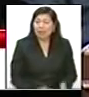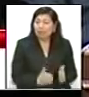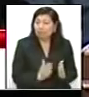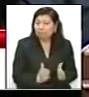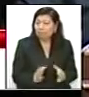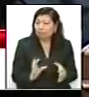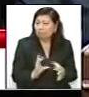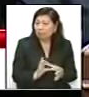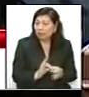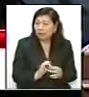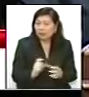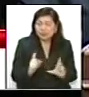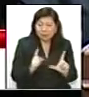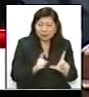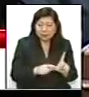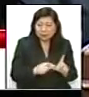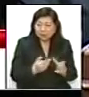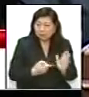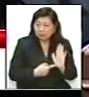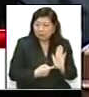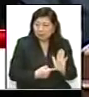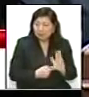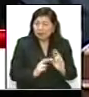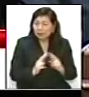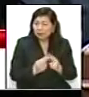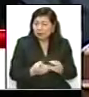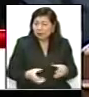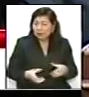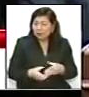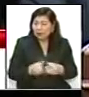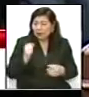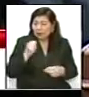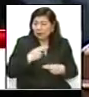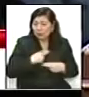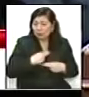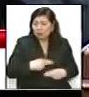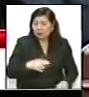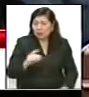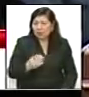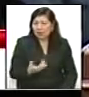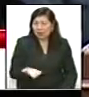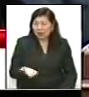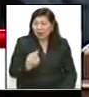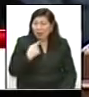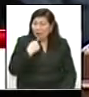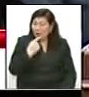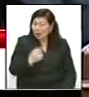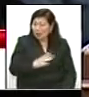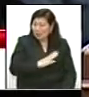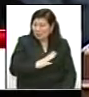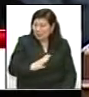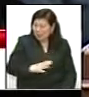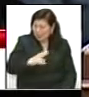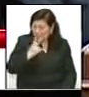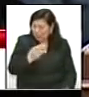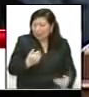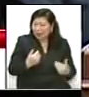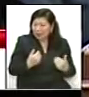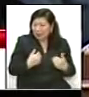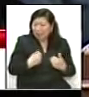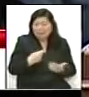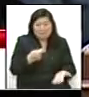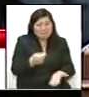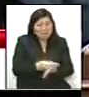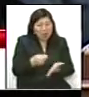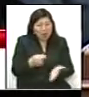Organizaciones vinculadas a Sendero Luminoso se presentaron en sesión de la Comisión de Derechos Humanos en Bolivia. Han acusado al Estado peruano, los vamos a tener que